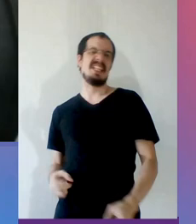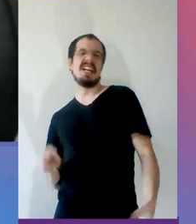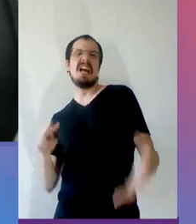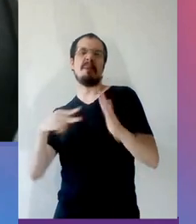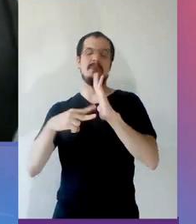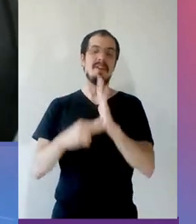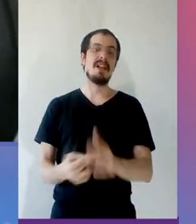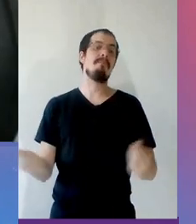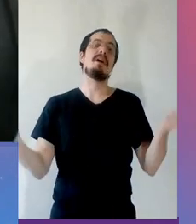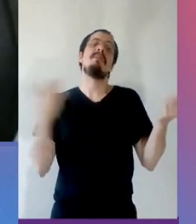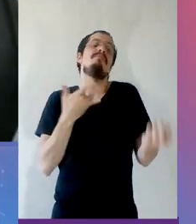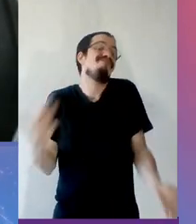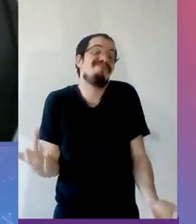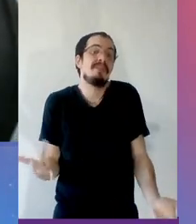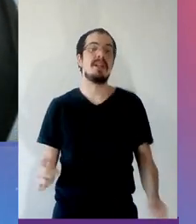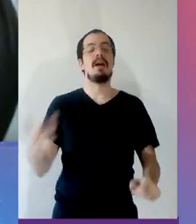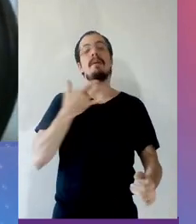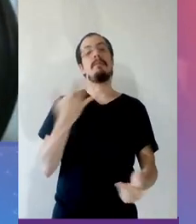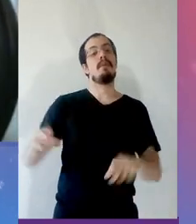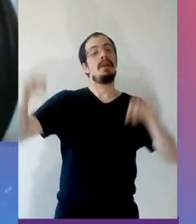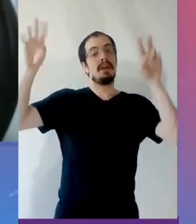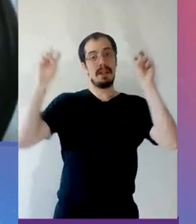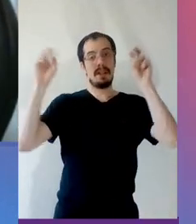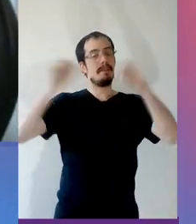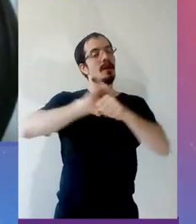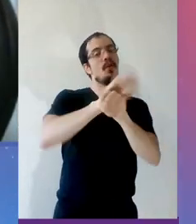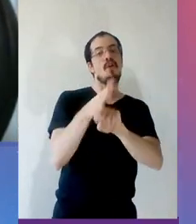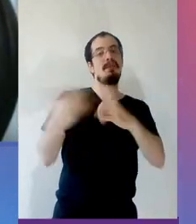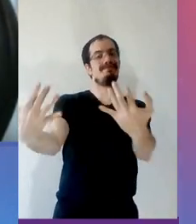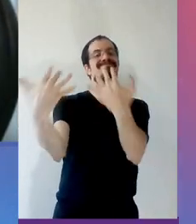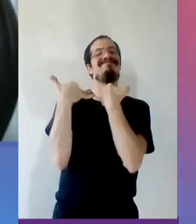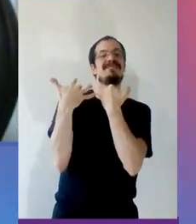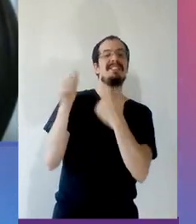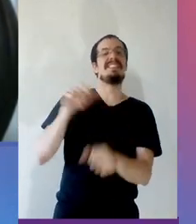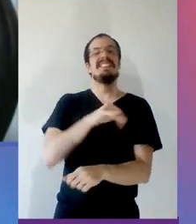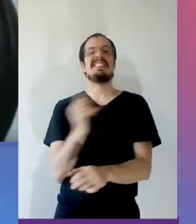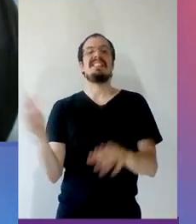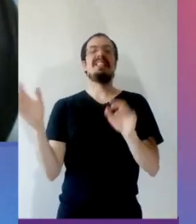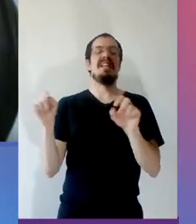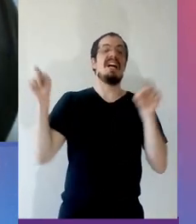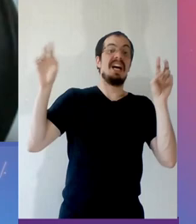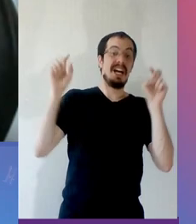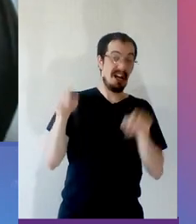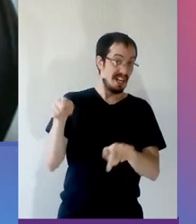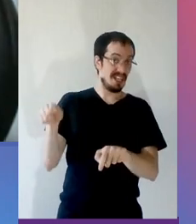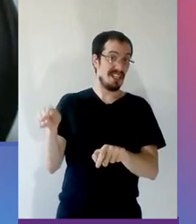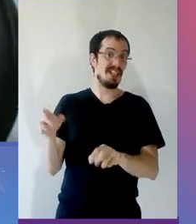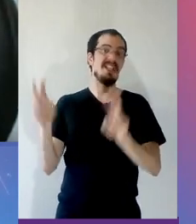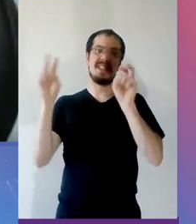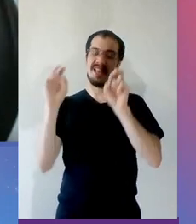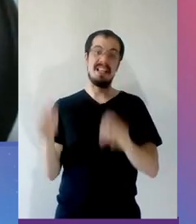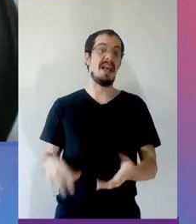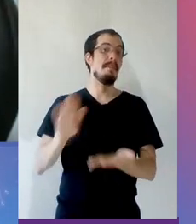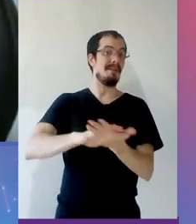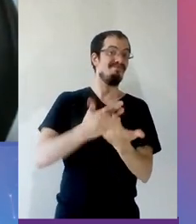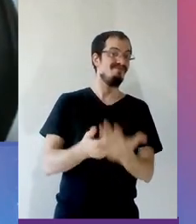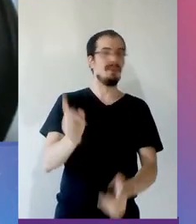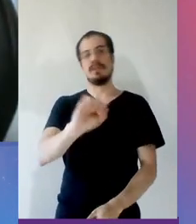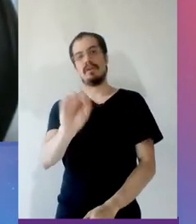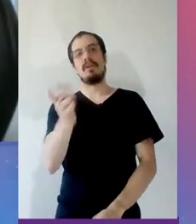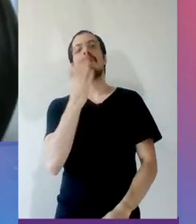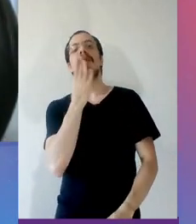como les digo, no solamente sanitarias, sino que también relativas a las condiciones